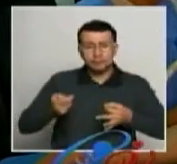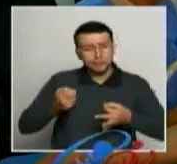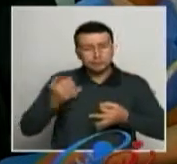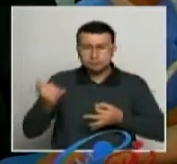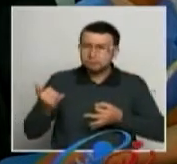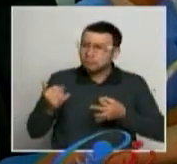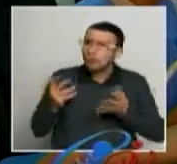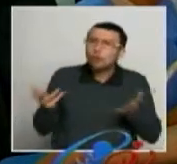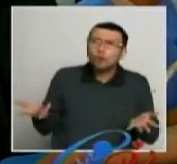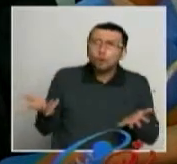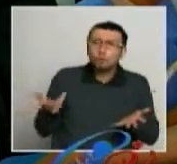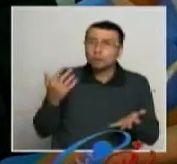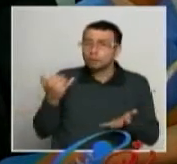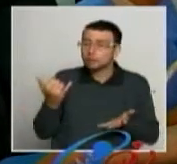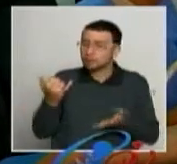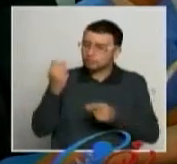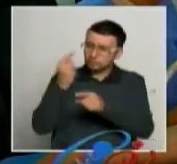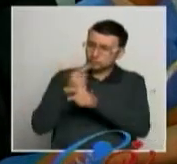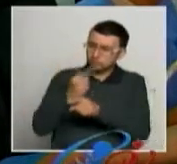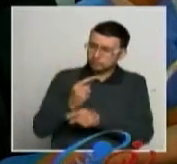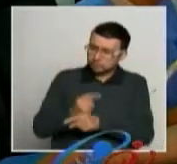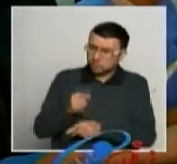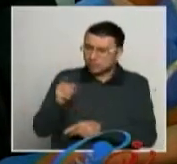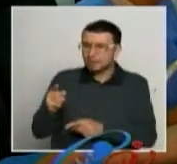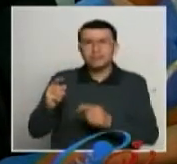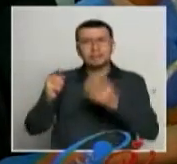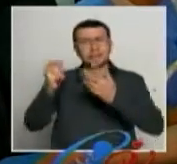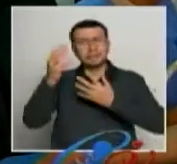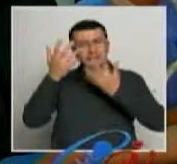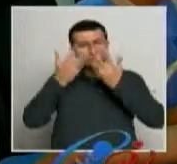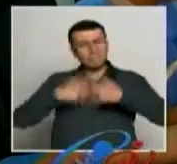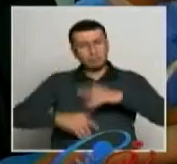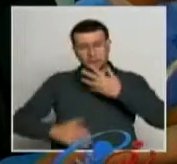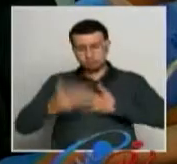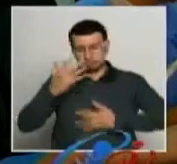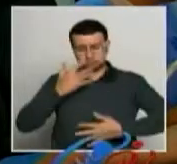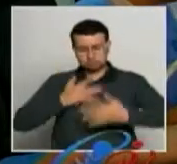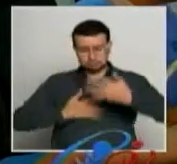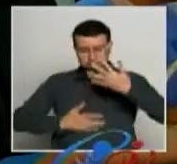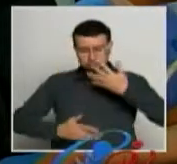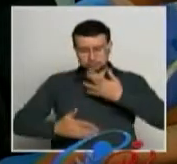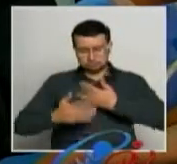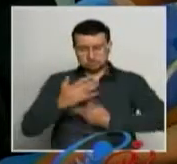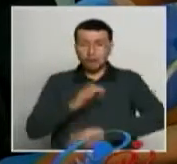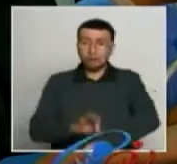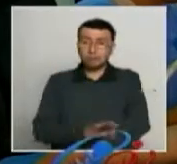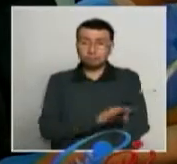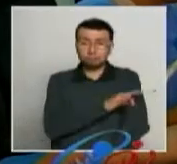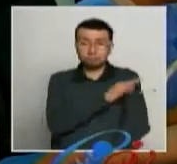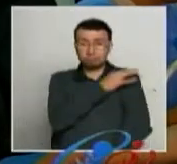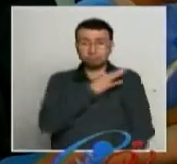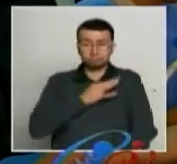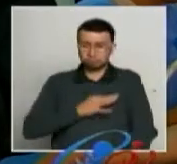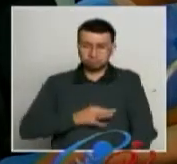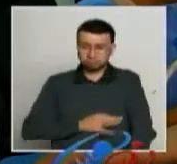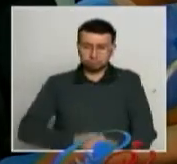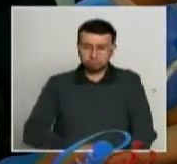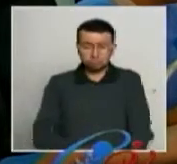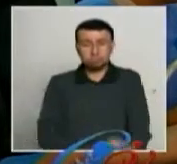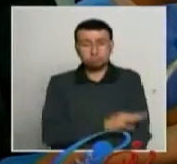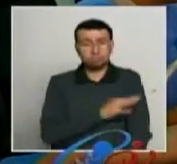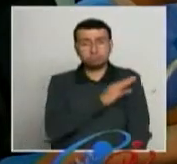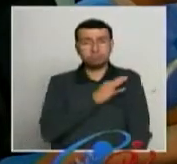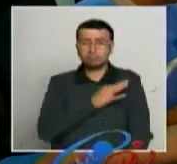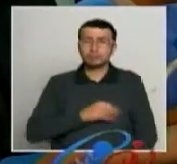cómo están las condiciones del sistema vascular de la paciente y poder determinar si se puede o no hacer